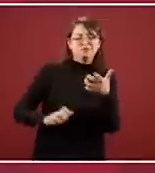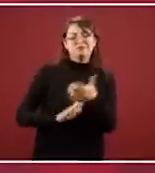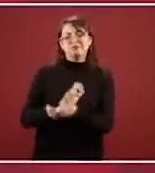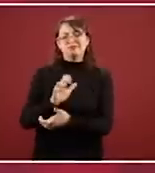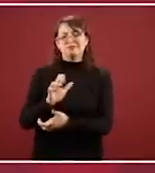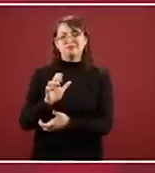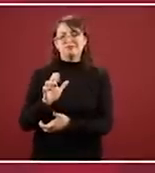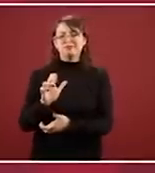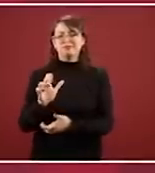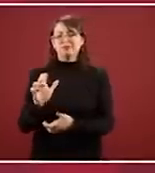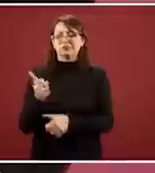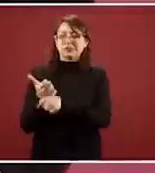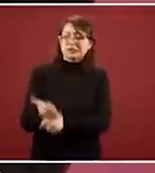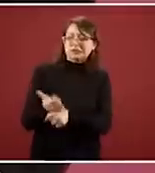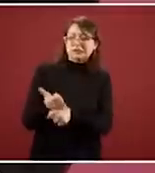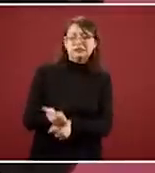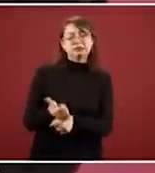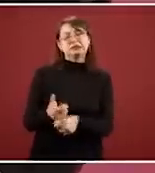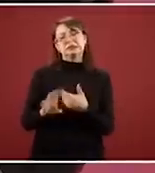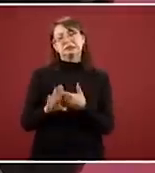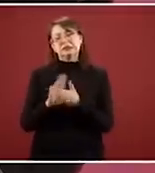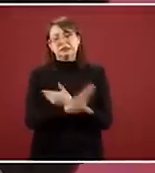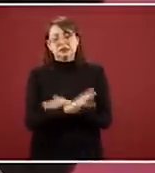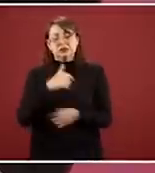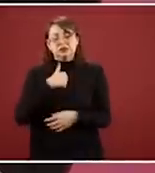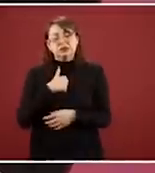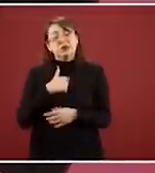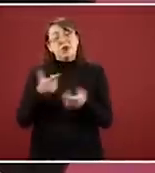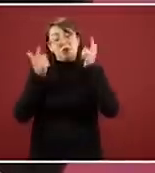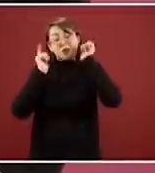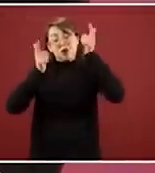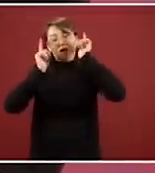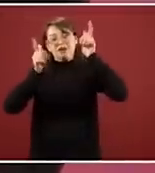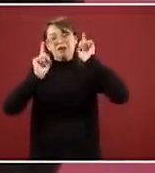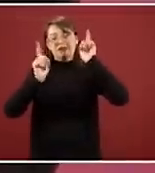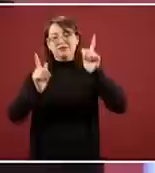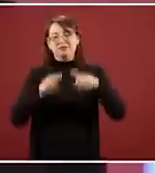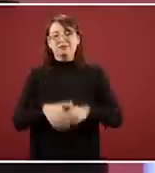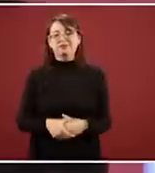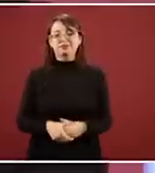de ninguna tragedia. Esos son mis deseos, que